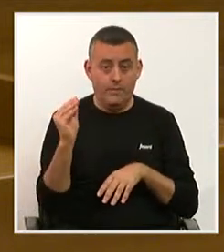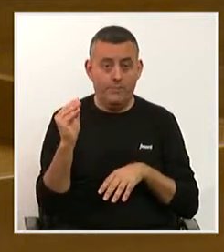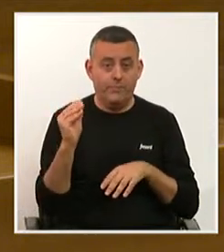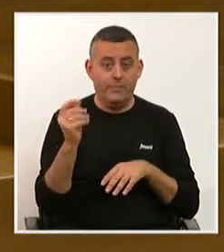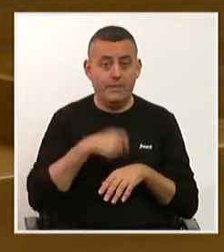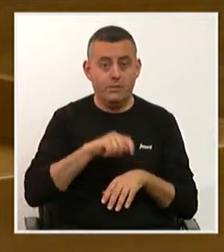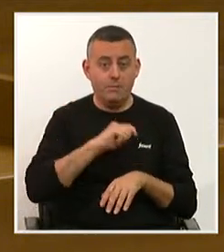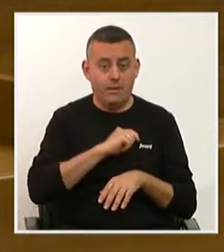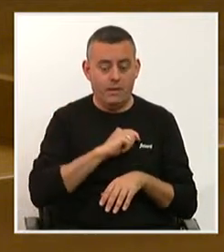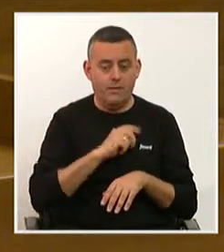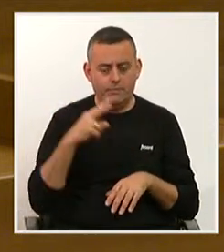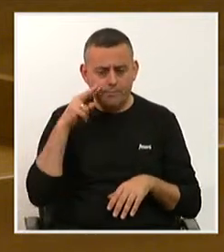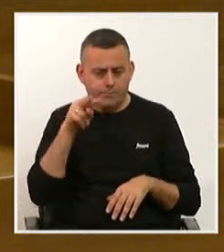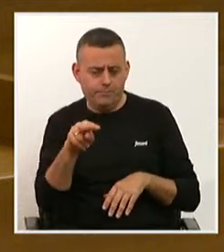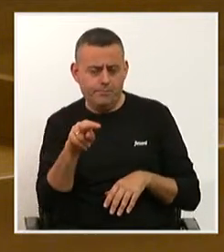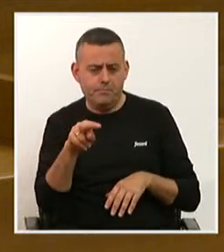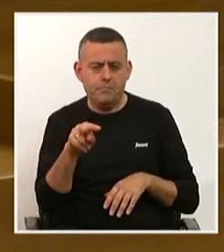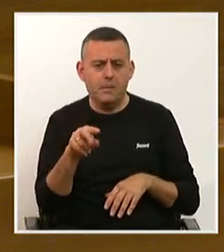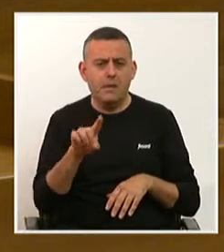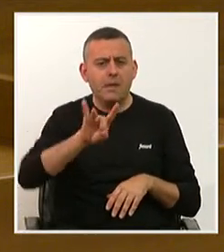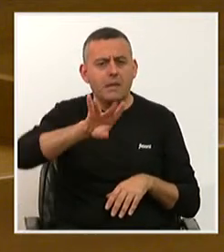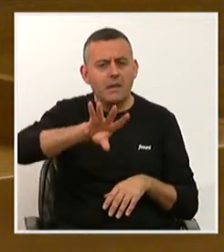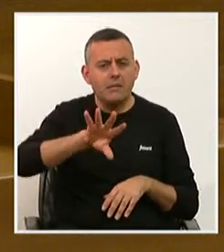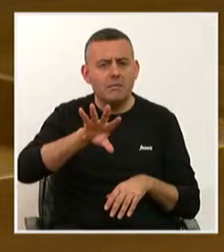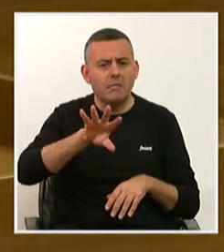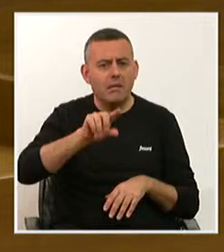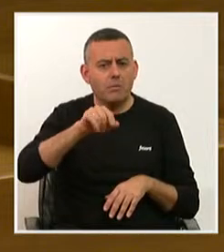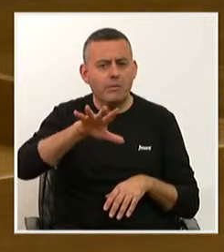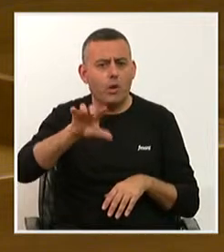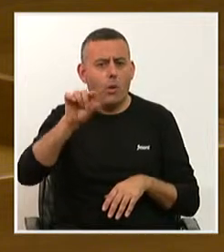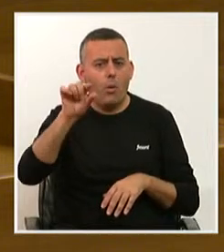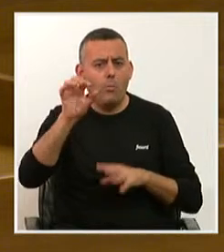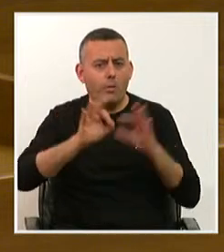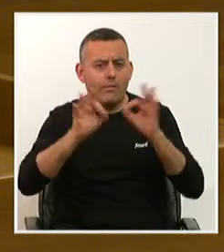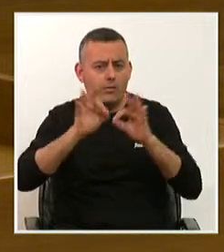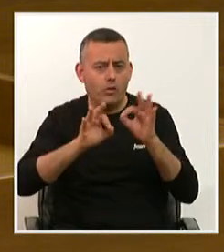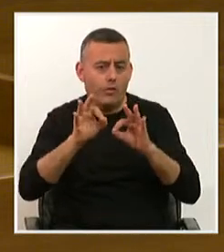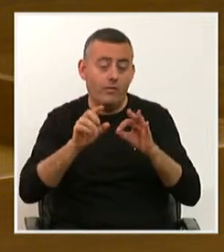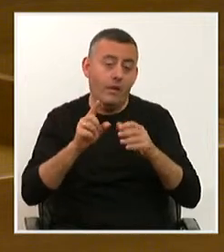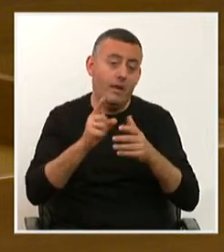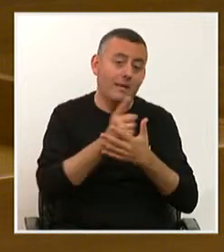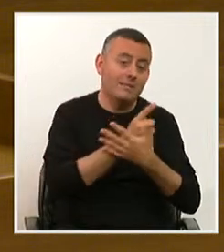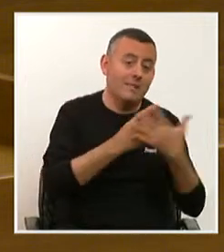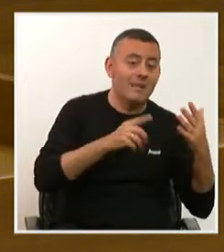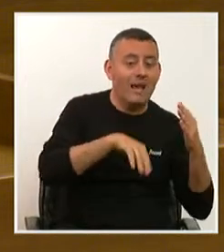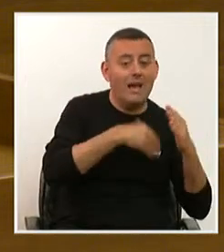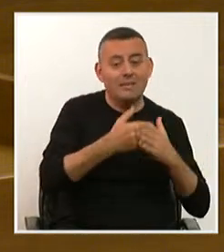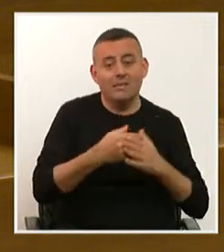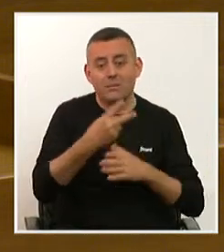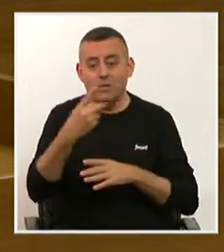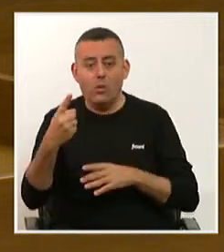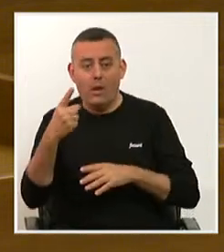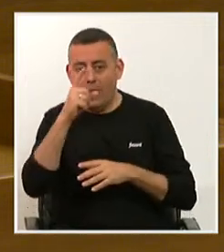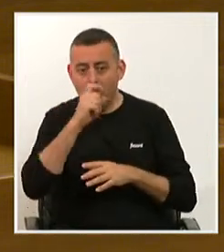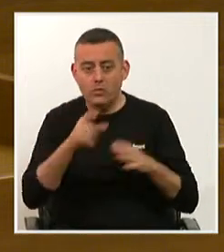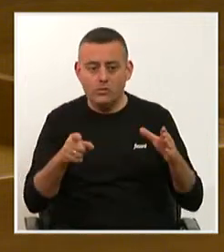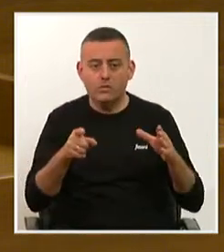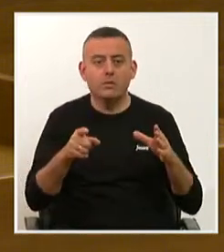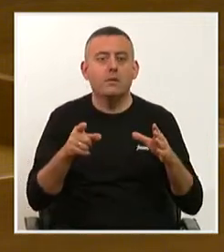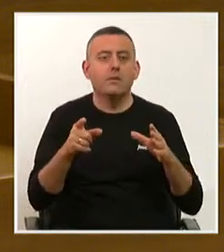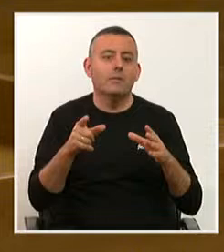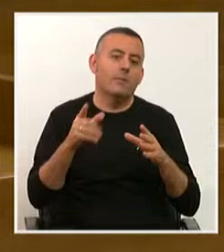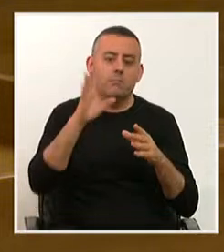155 deles valenci y valencianes entre y 2 están emancipat les persones som el